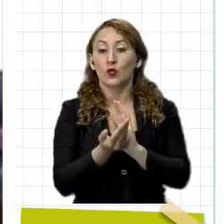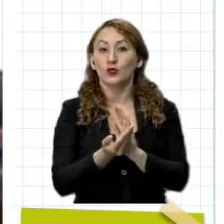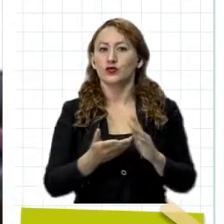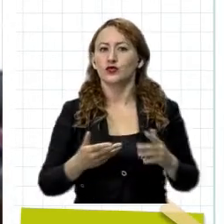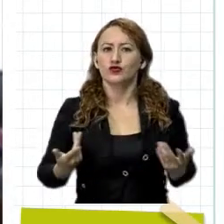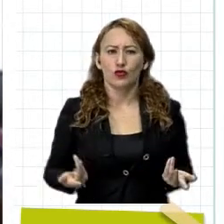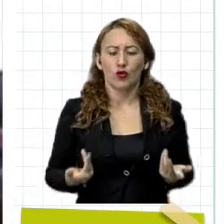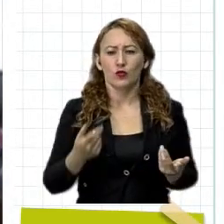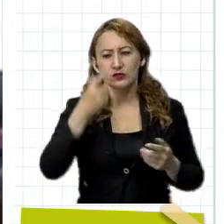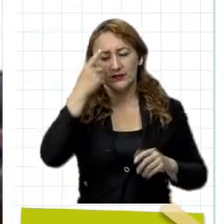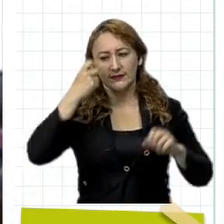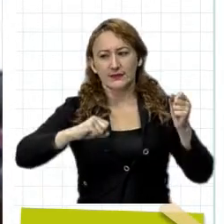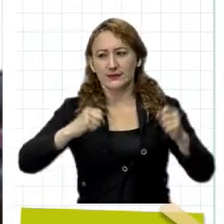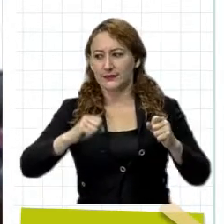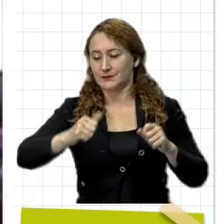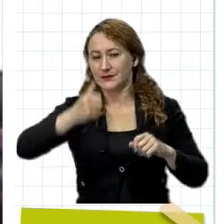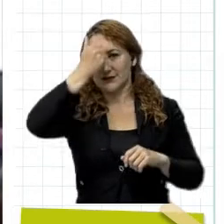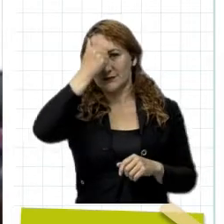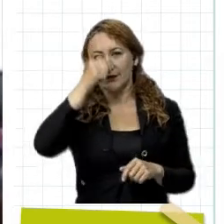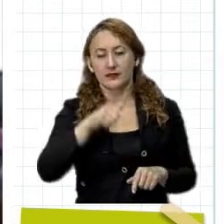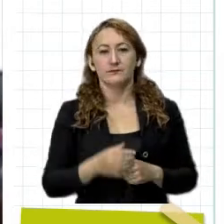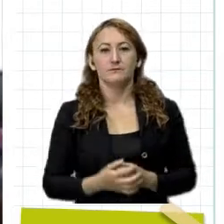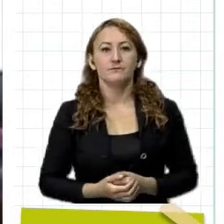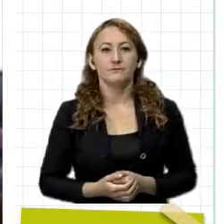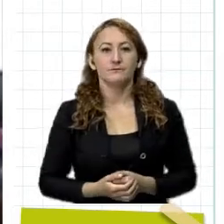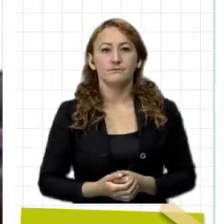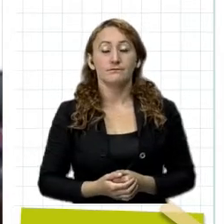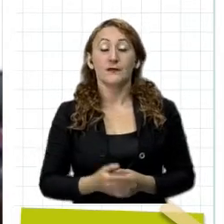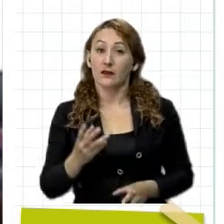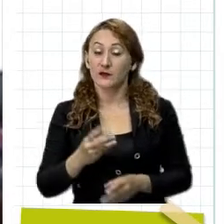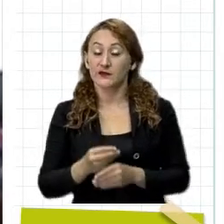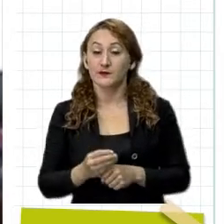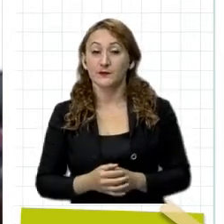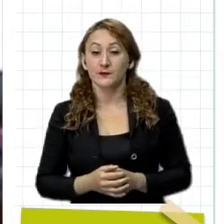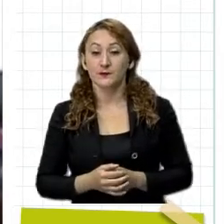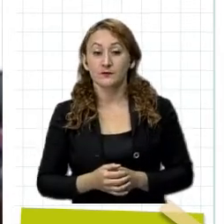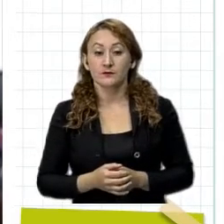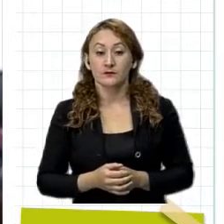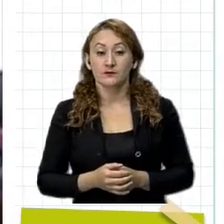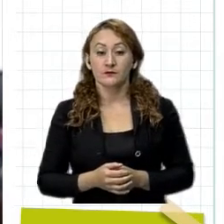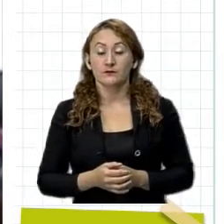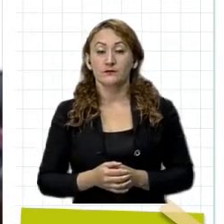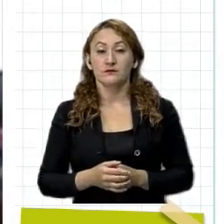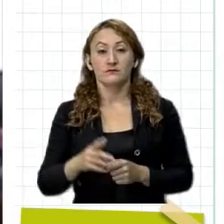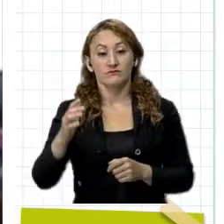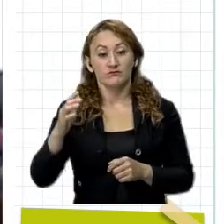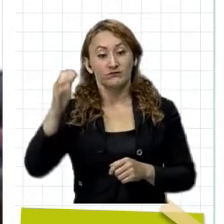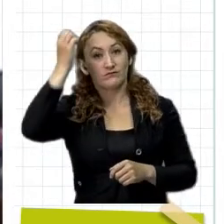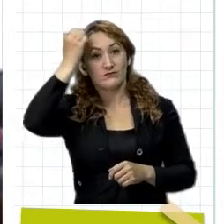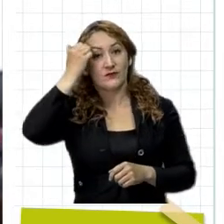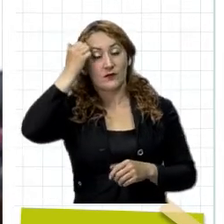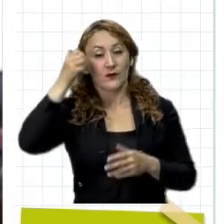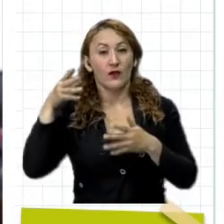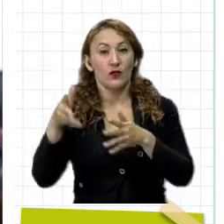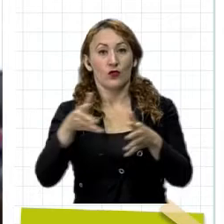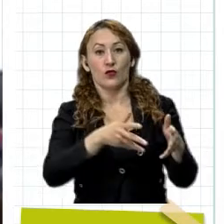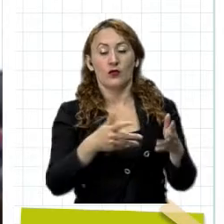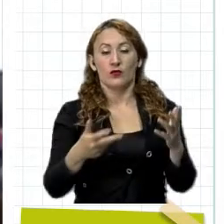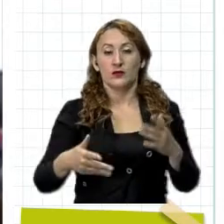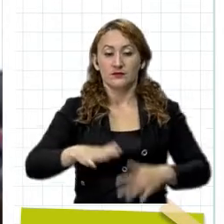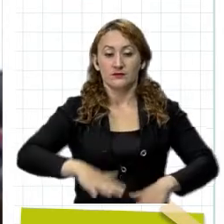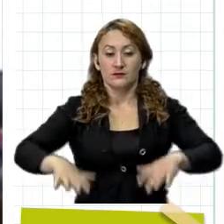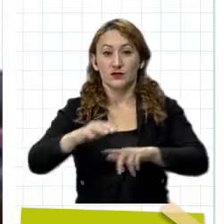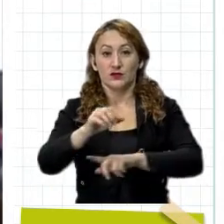una de sus preocupaciones centrales. Por otra parte, la irrupción del magisterio en el espacio social, regional